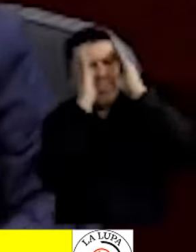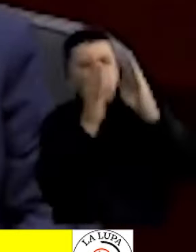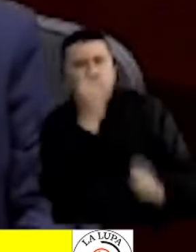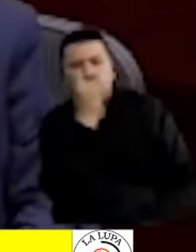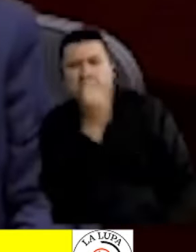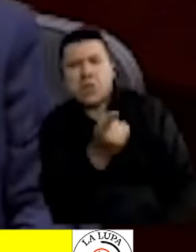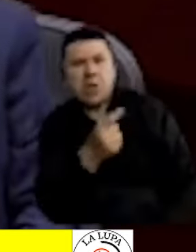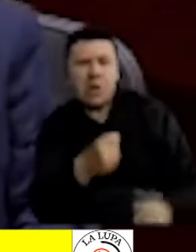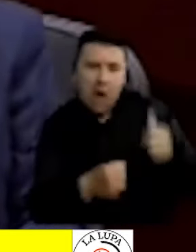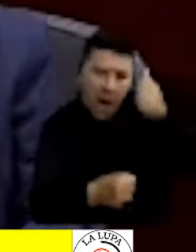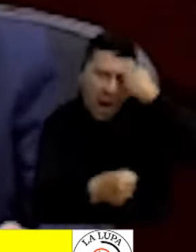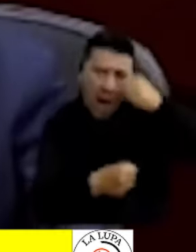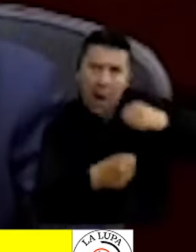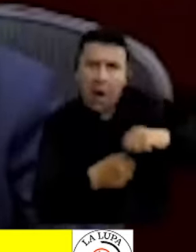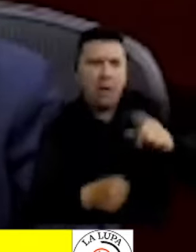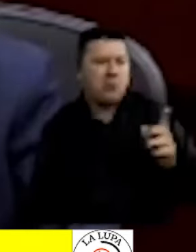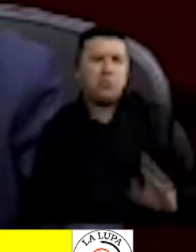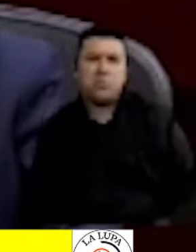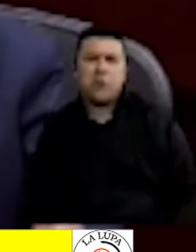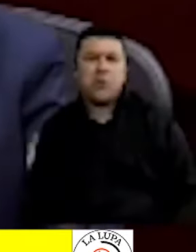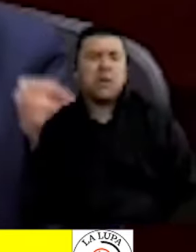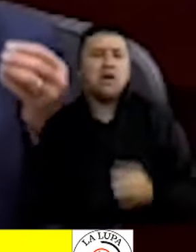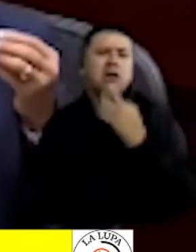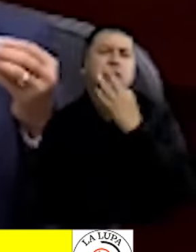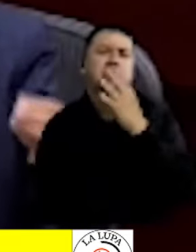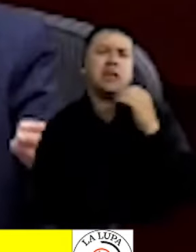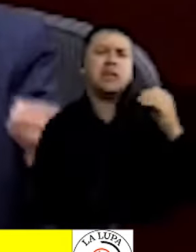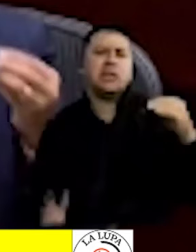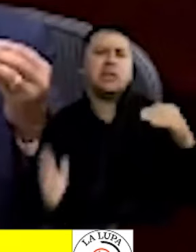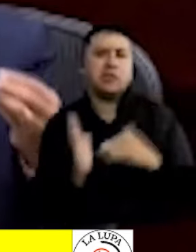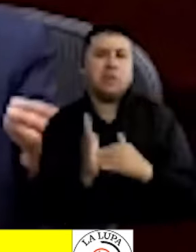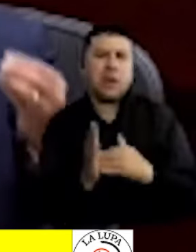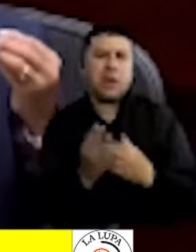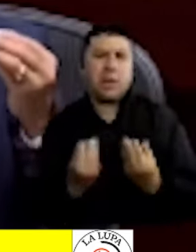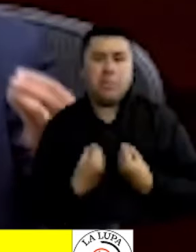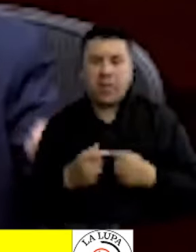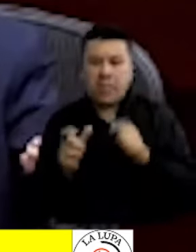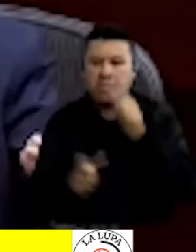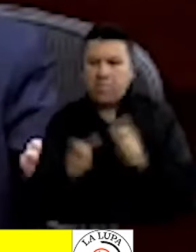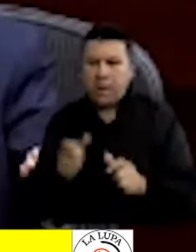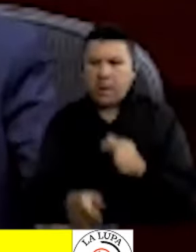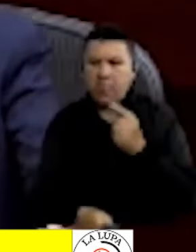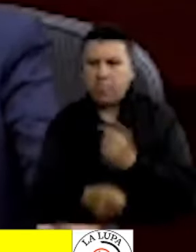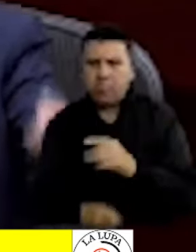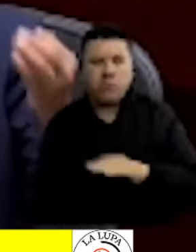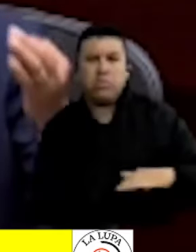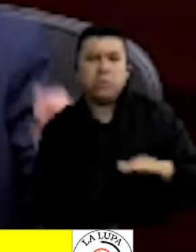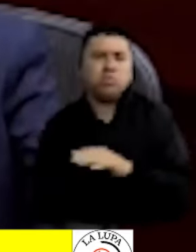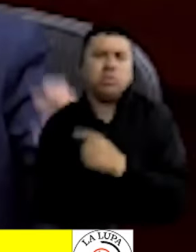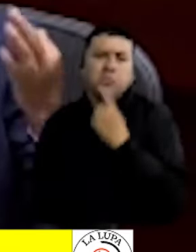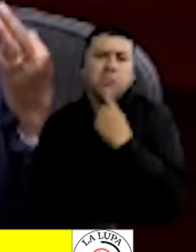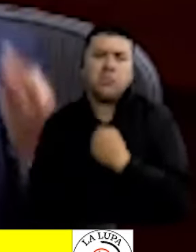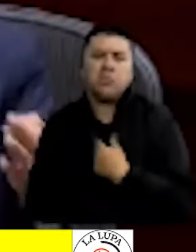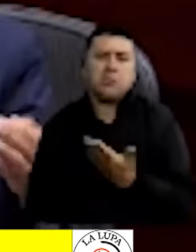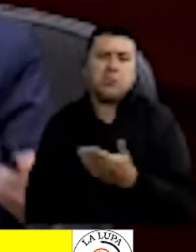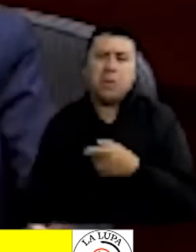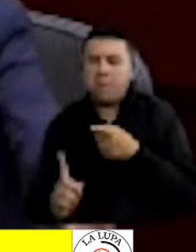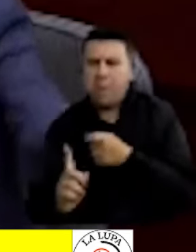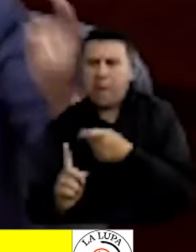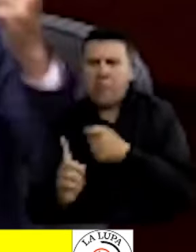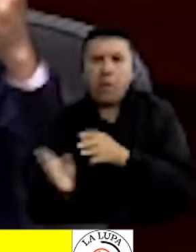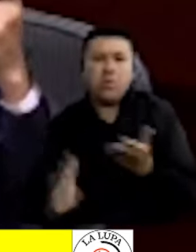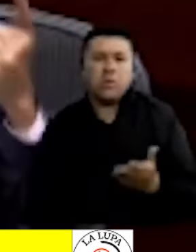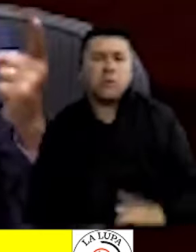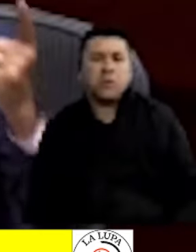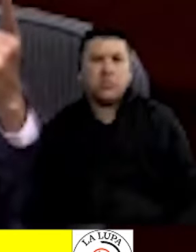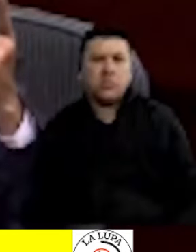Arauca. 300.000 habitantes hoy estamos esperando una respuesta contundente. Nos están dejando asesinar.